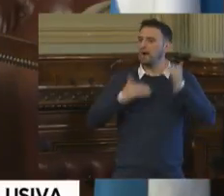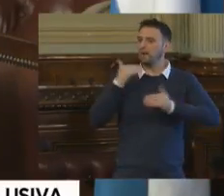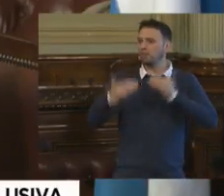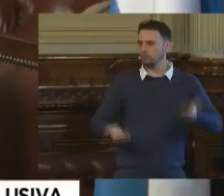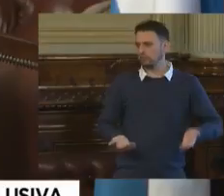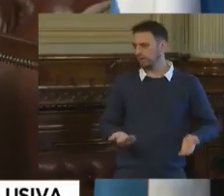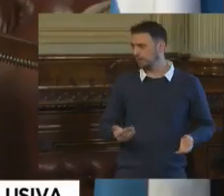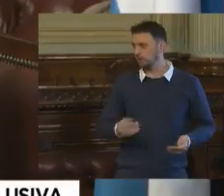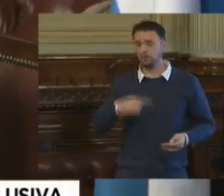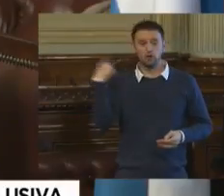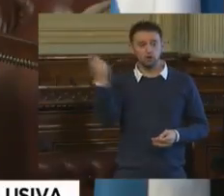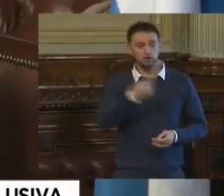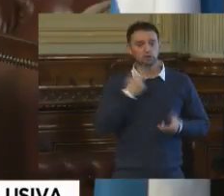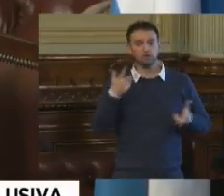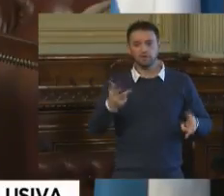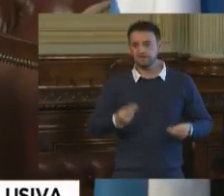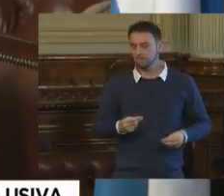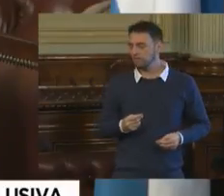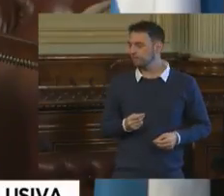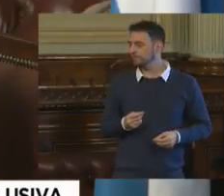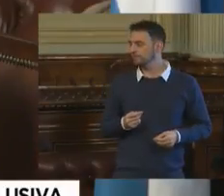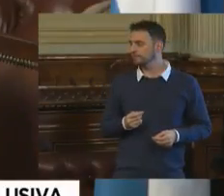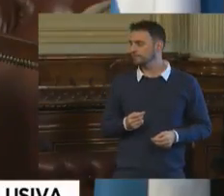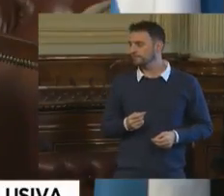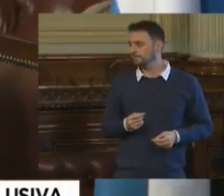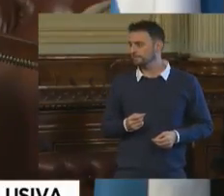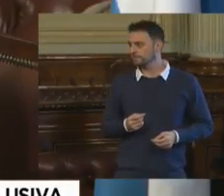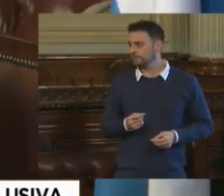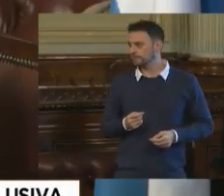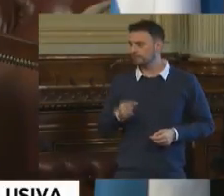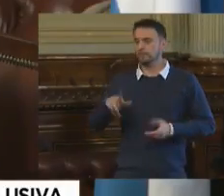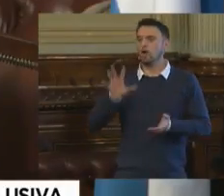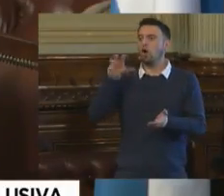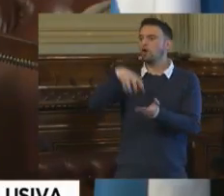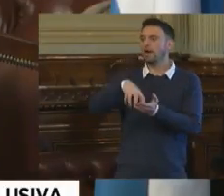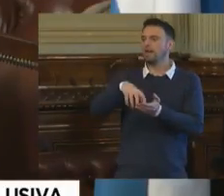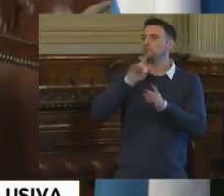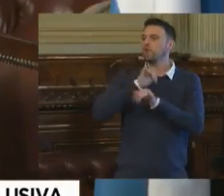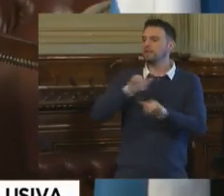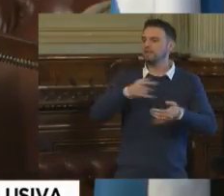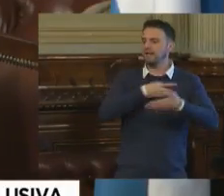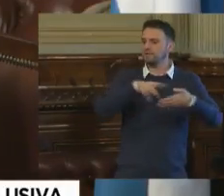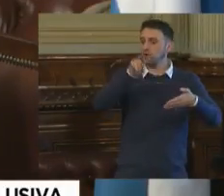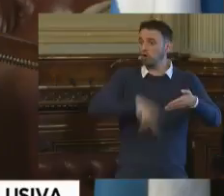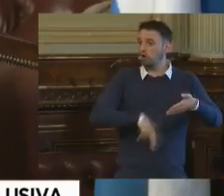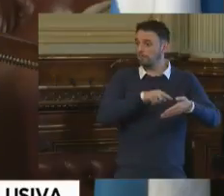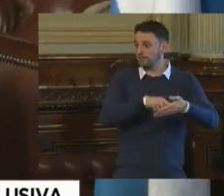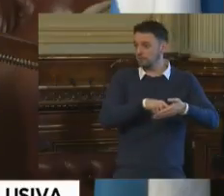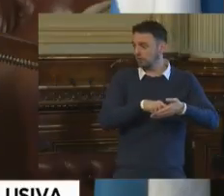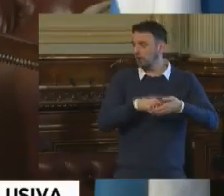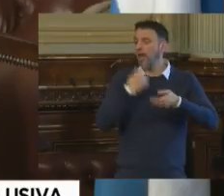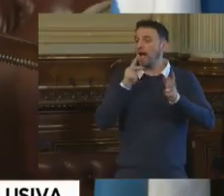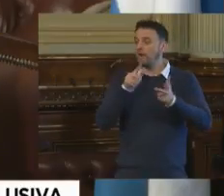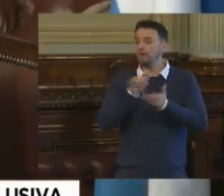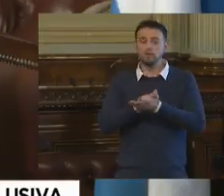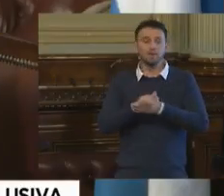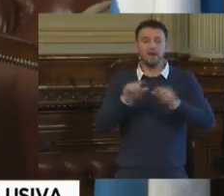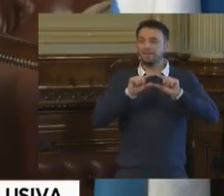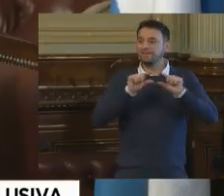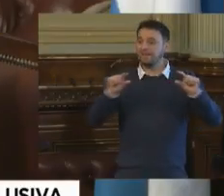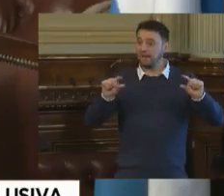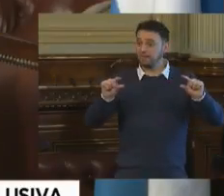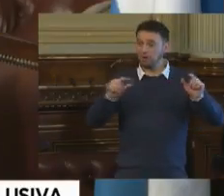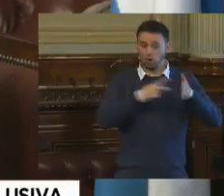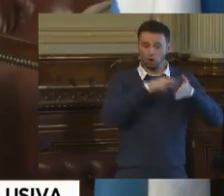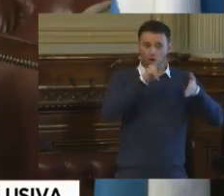evoluciona nosotros lo que hacemos es como organismo de aplicación de la convención hablar de los